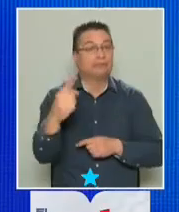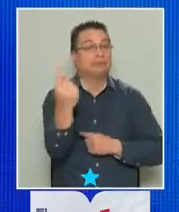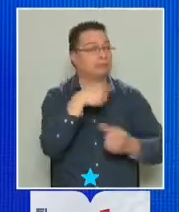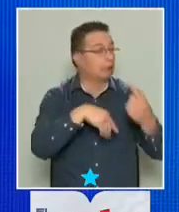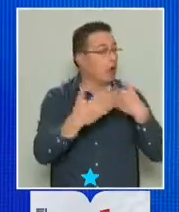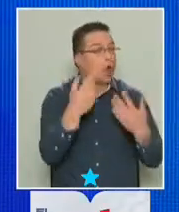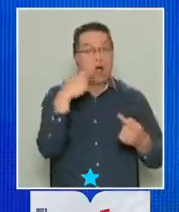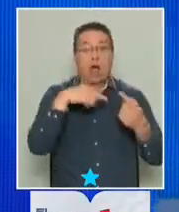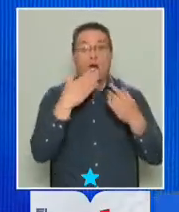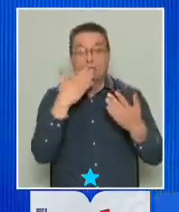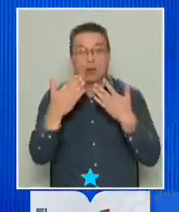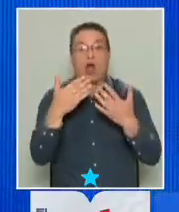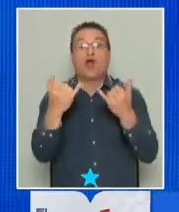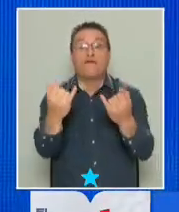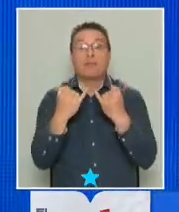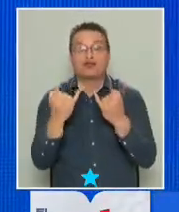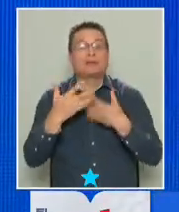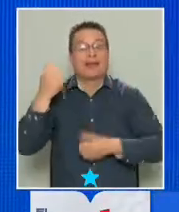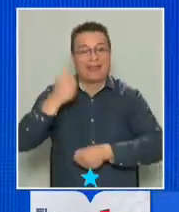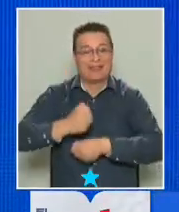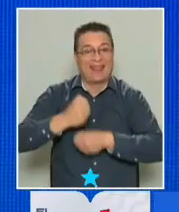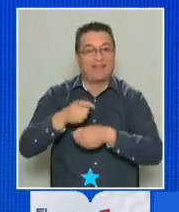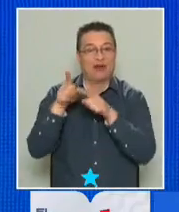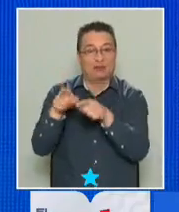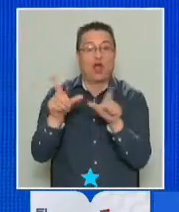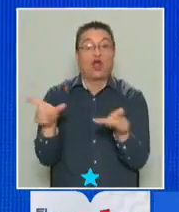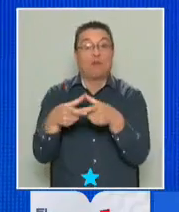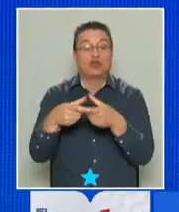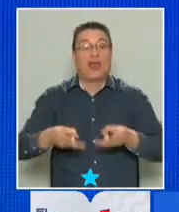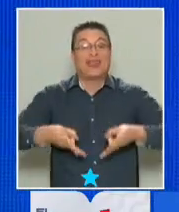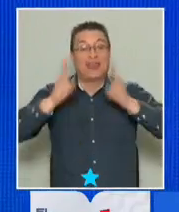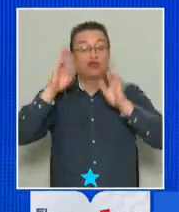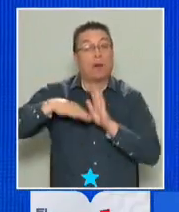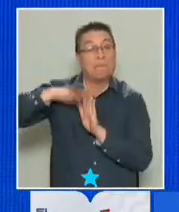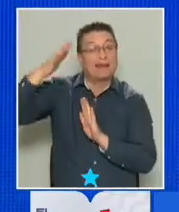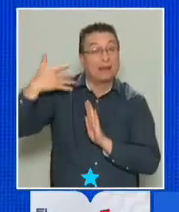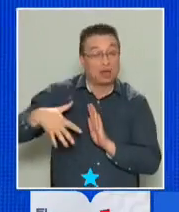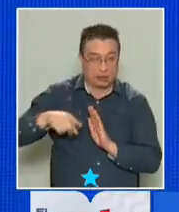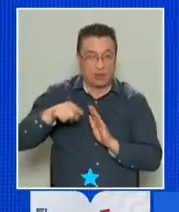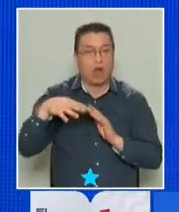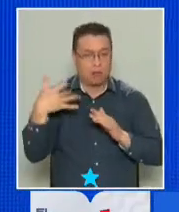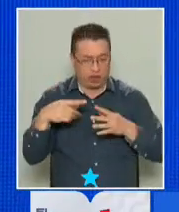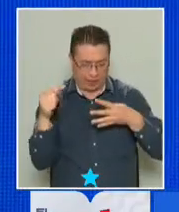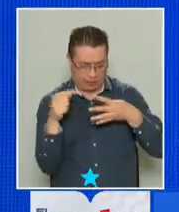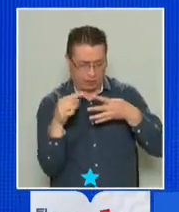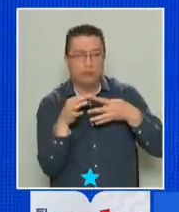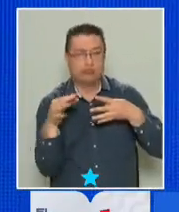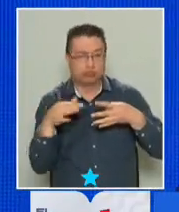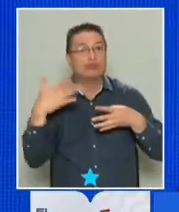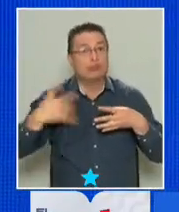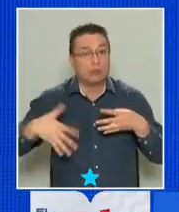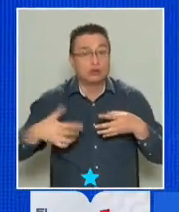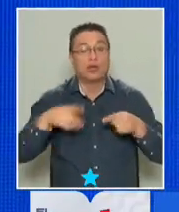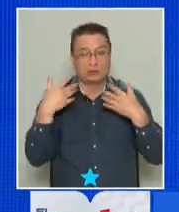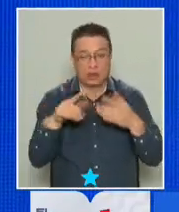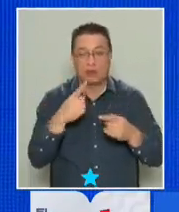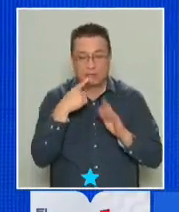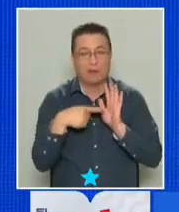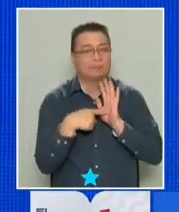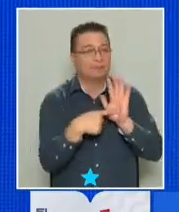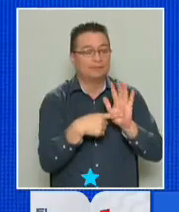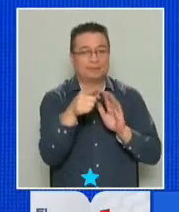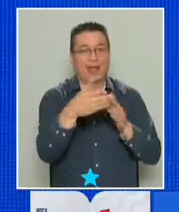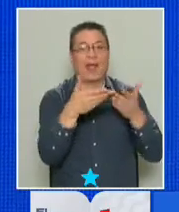cuando lo que ha sido la información del trabajo de la comisión de derechos fundamentales clave en este punto y vamos a presentar a